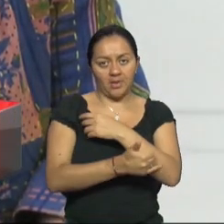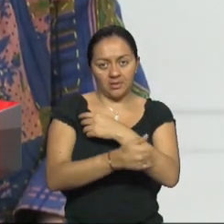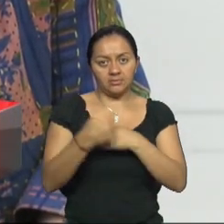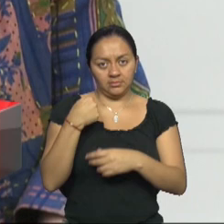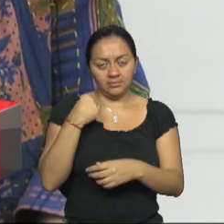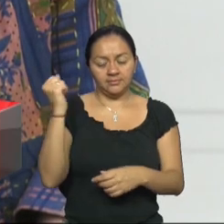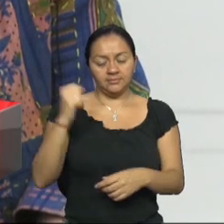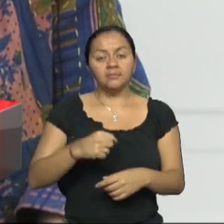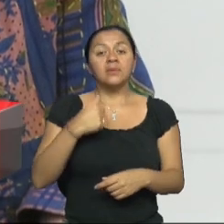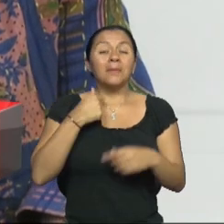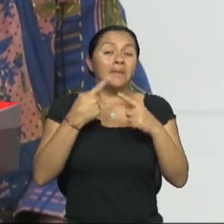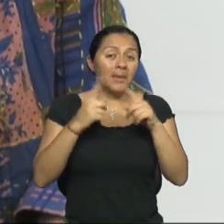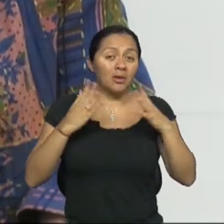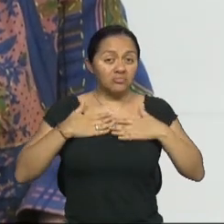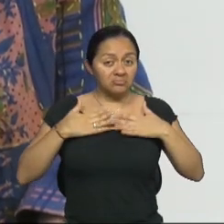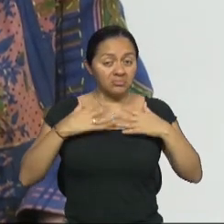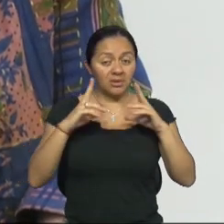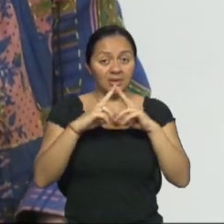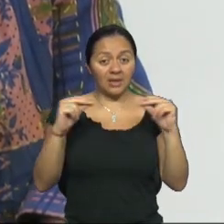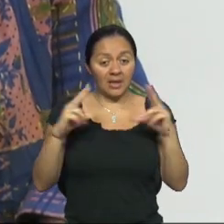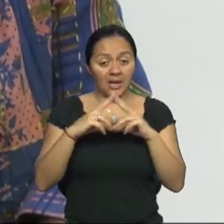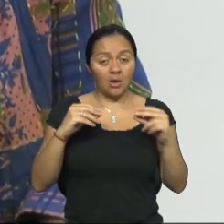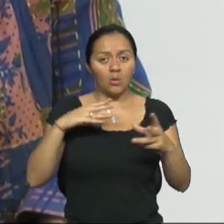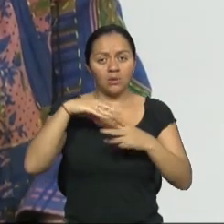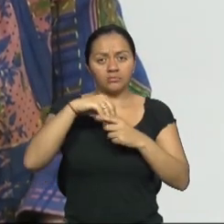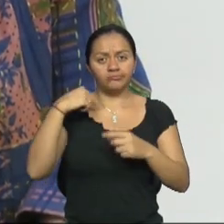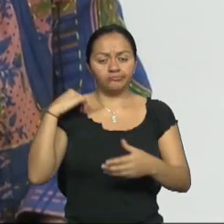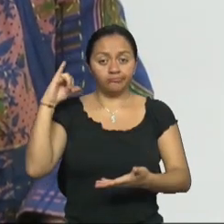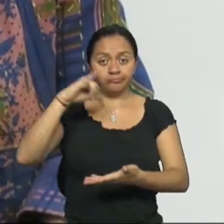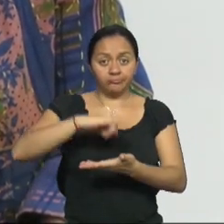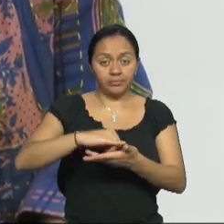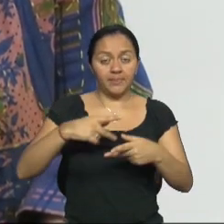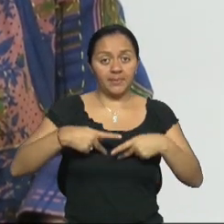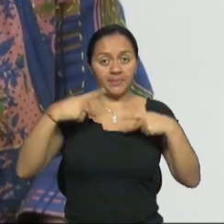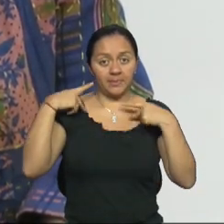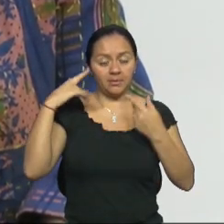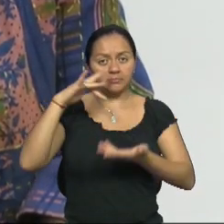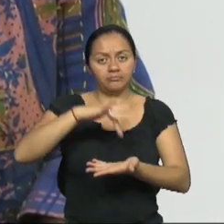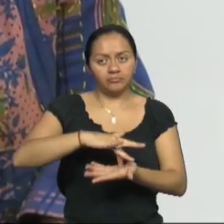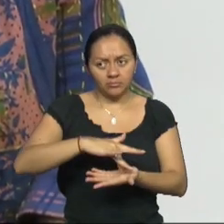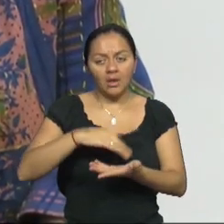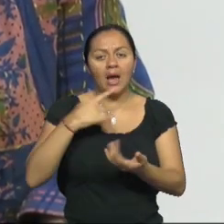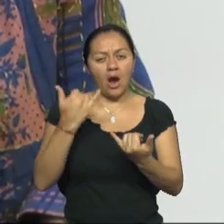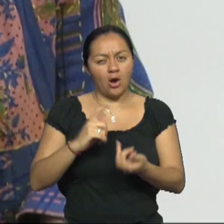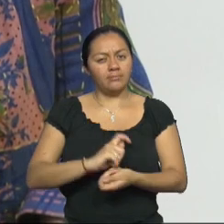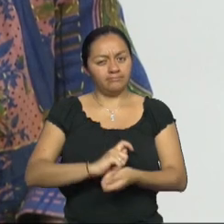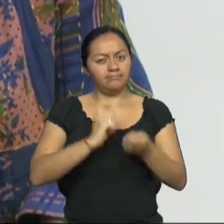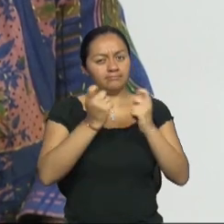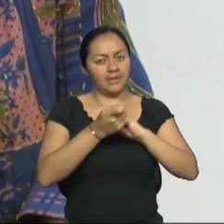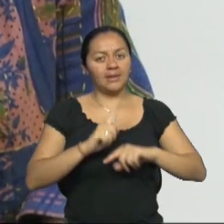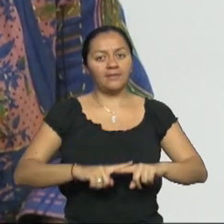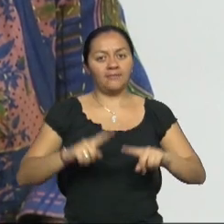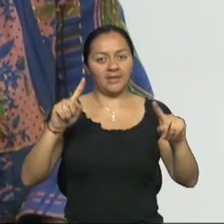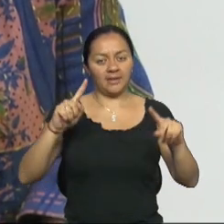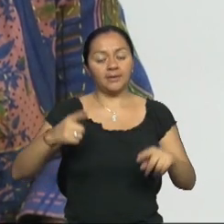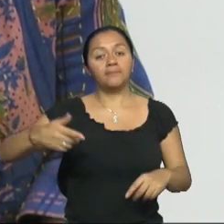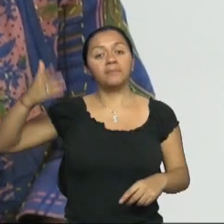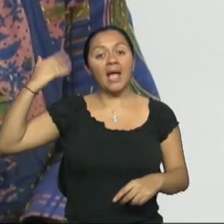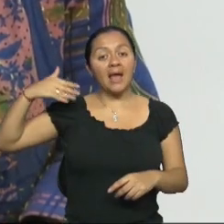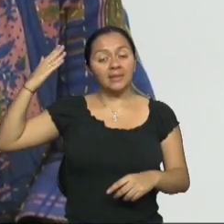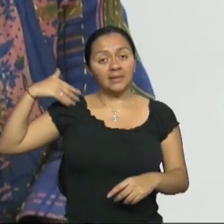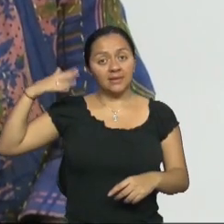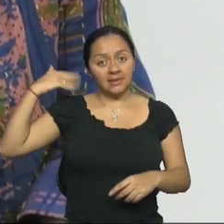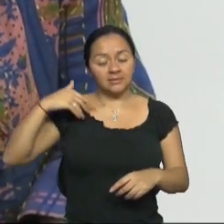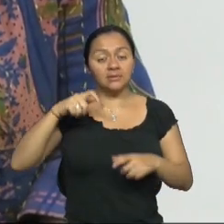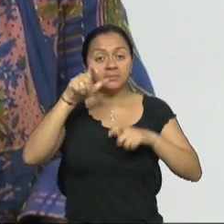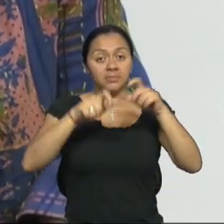visto, pues desde que yo vine ahí, bastante cambio. Pero al inicio las personas con discapacidad,